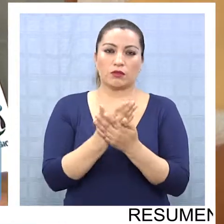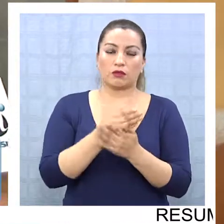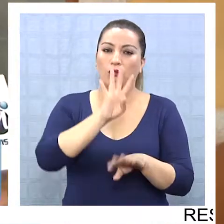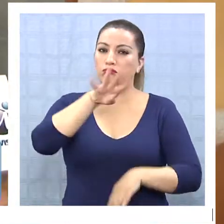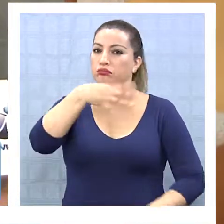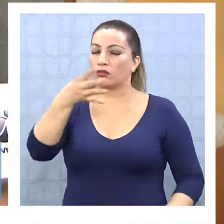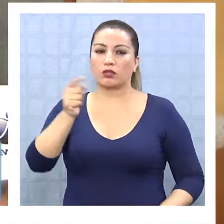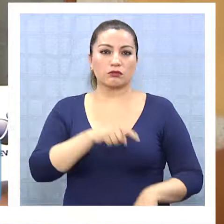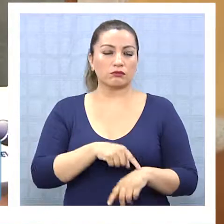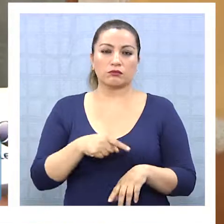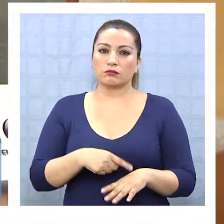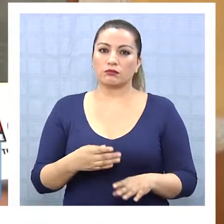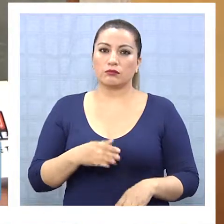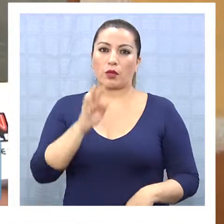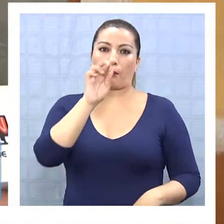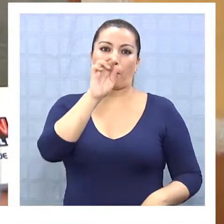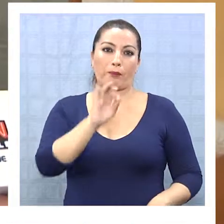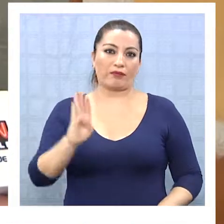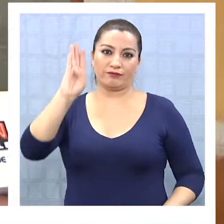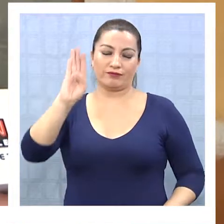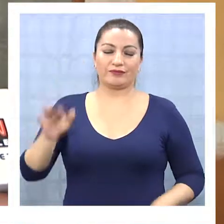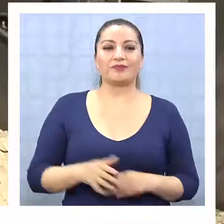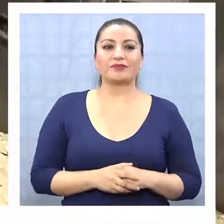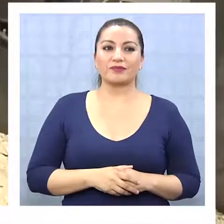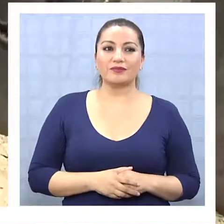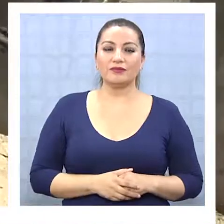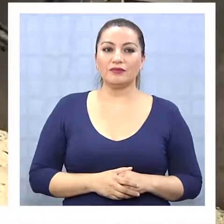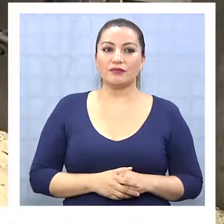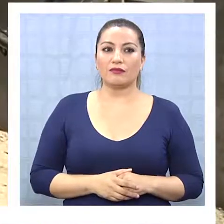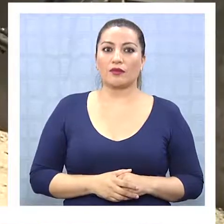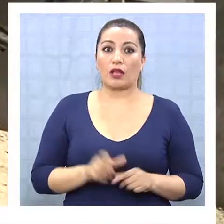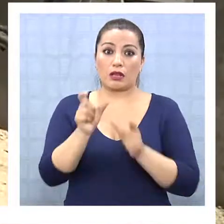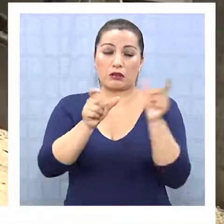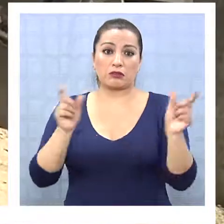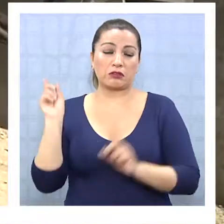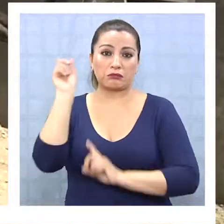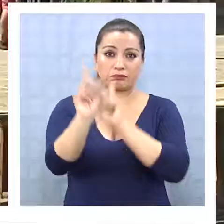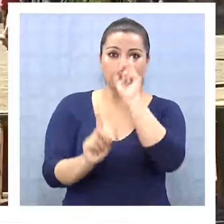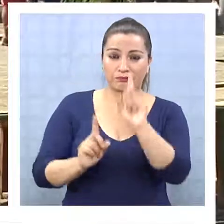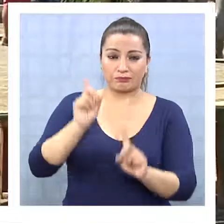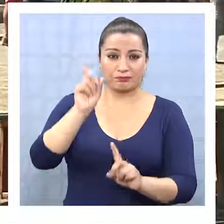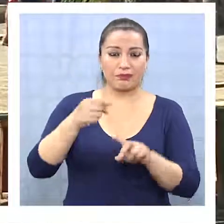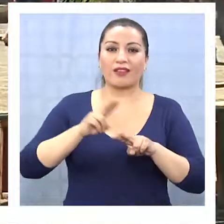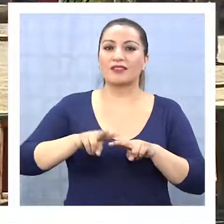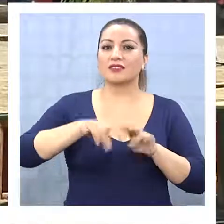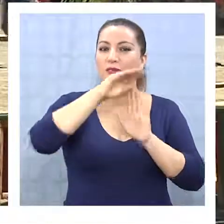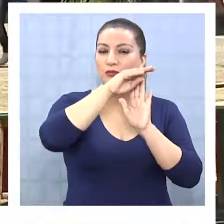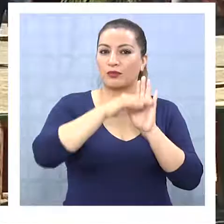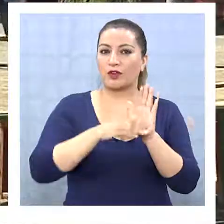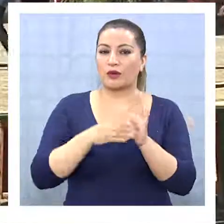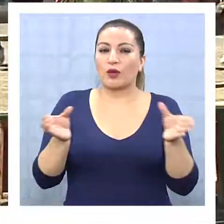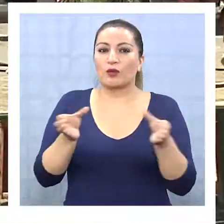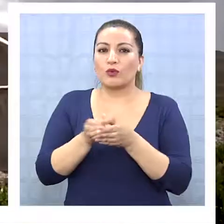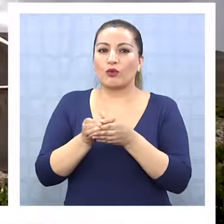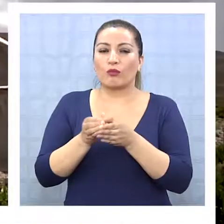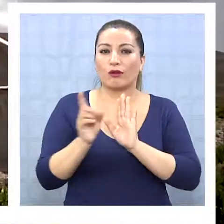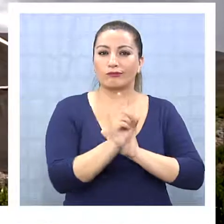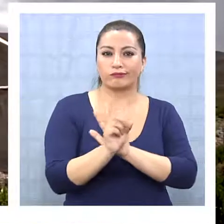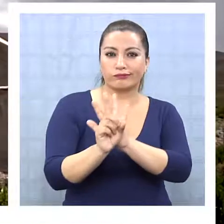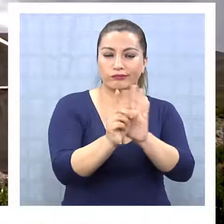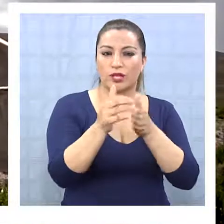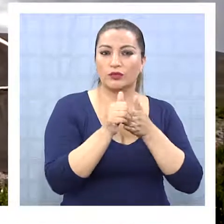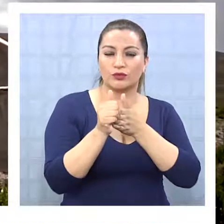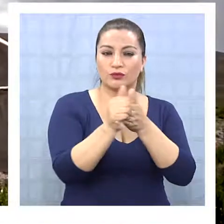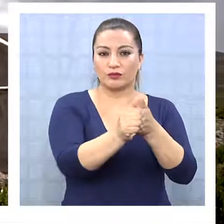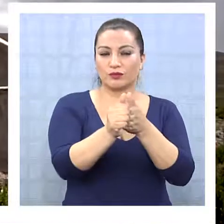en horario ya de PAP, por así decirlo. La afluencia de visitantes ha permitido programar tours al interior